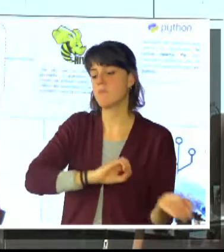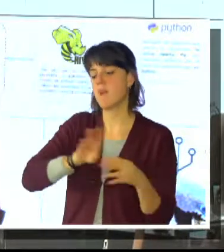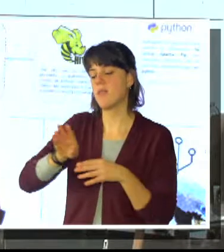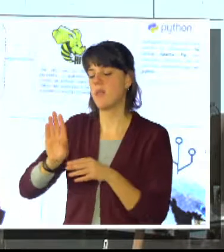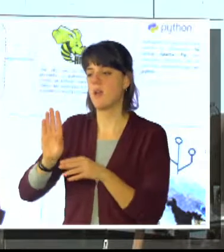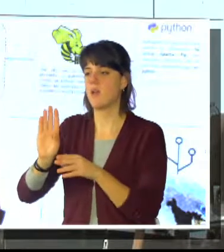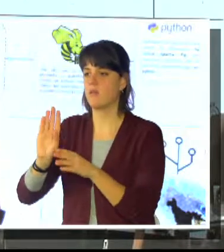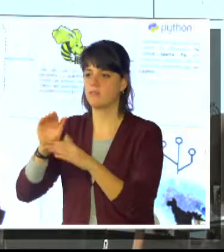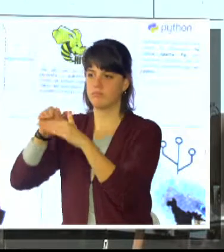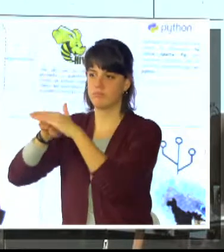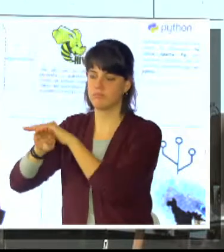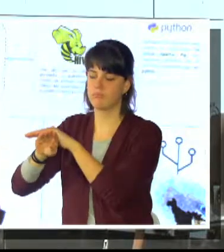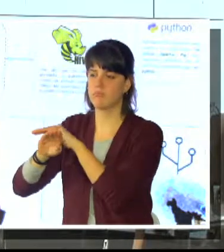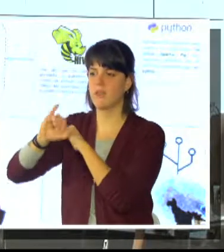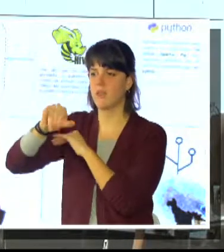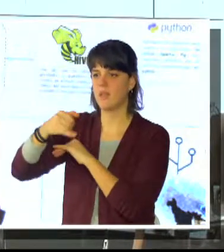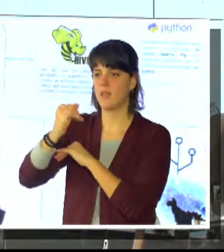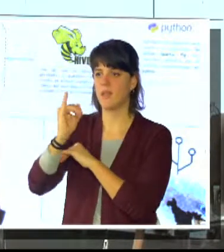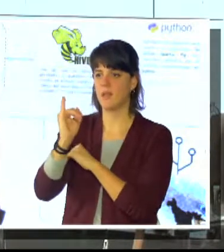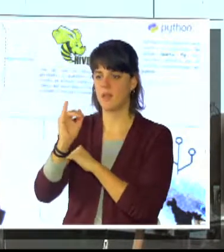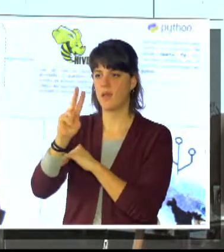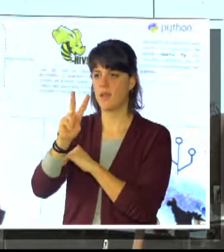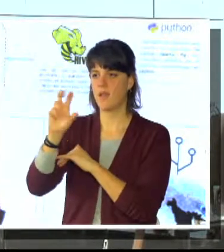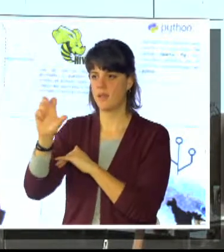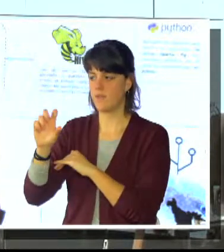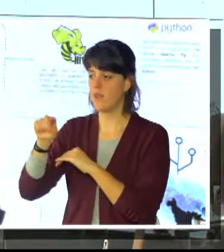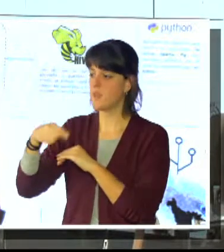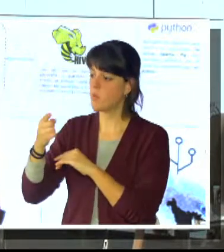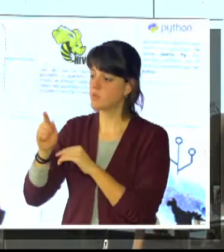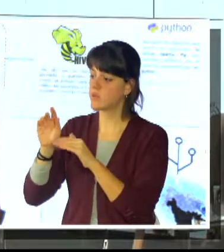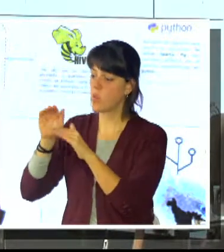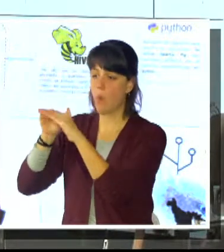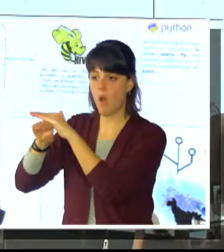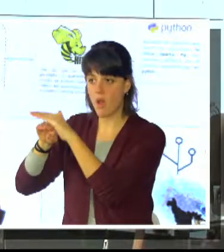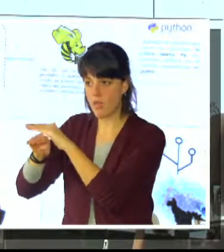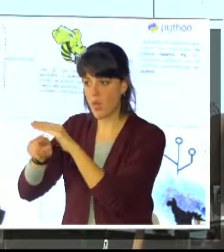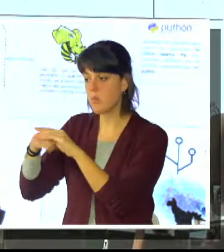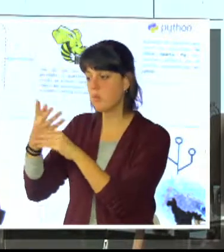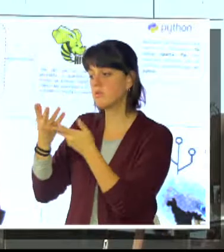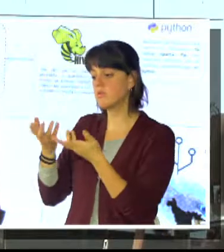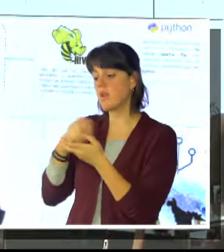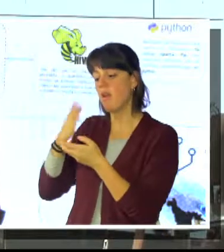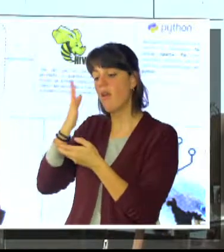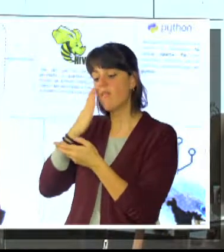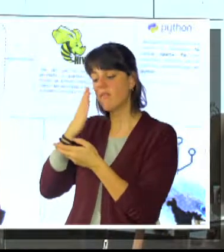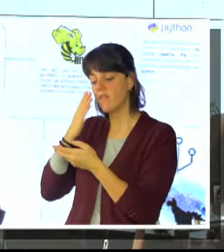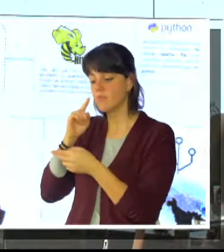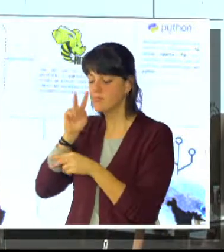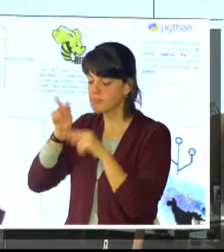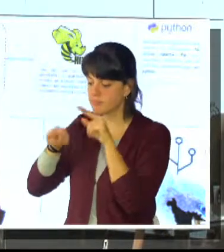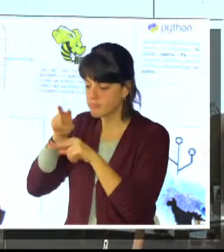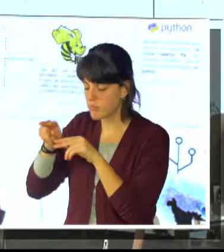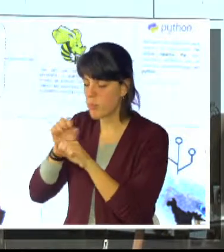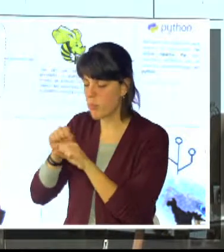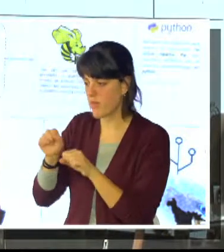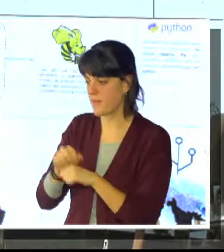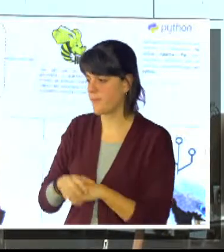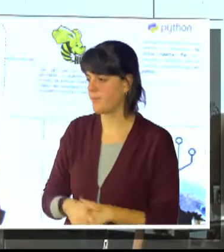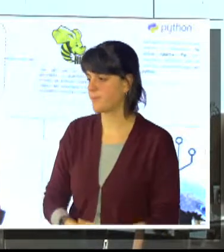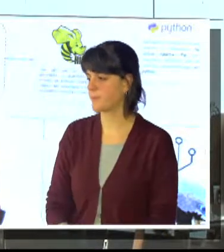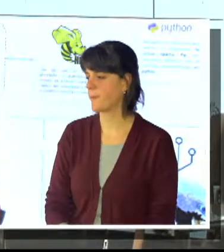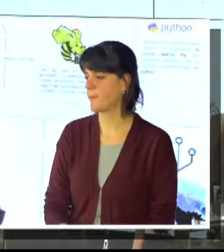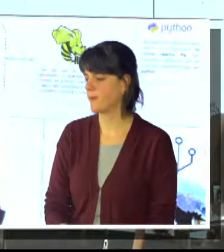También generamos una visualización que muestra el acumulado de incumplimientos en todos los puntos de control de Montevideo para todas las